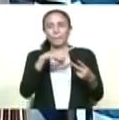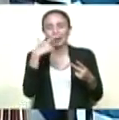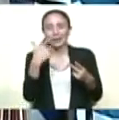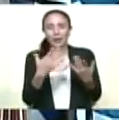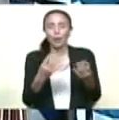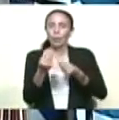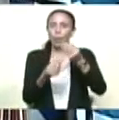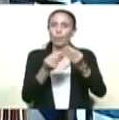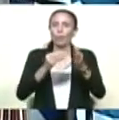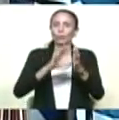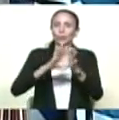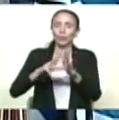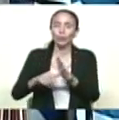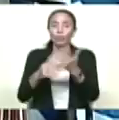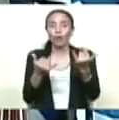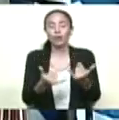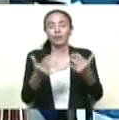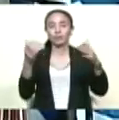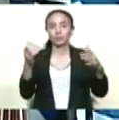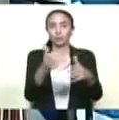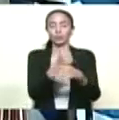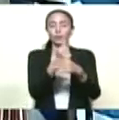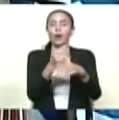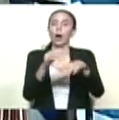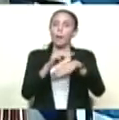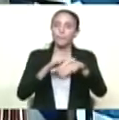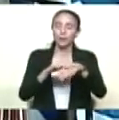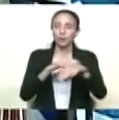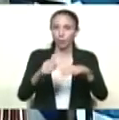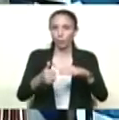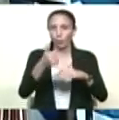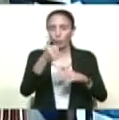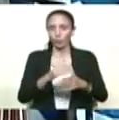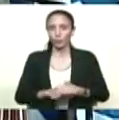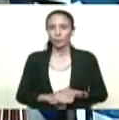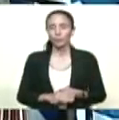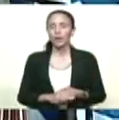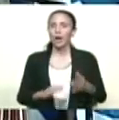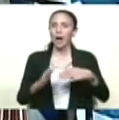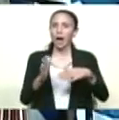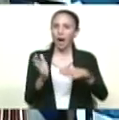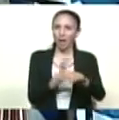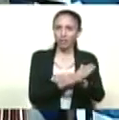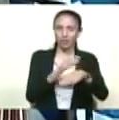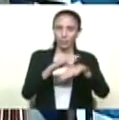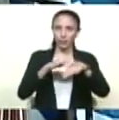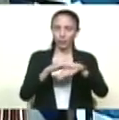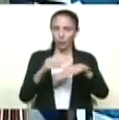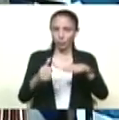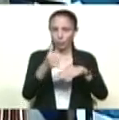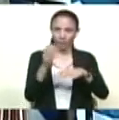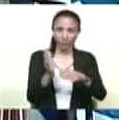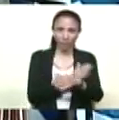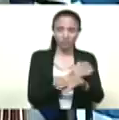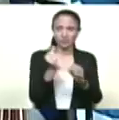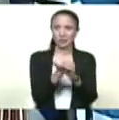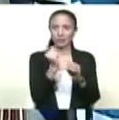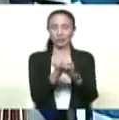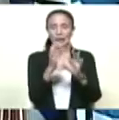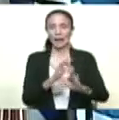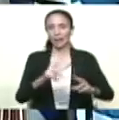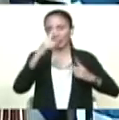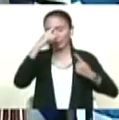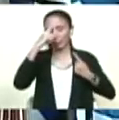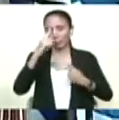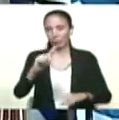al final se descubre cuando hay un ministerio público como el nuestro como la anterior que se hizo la vista gorda de todo esto que